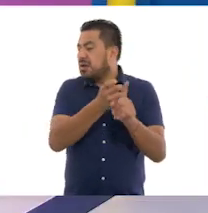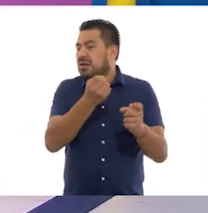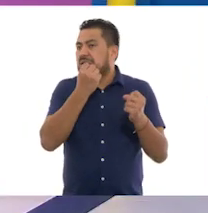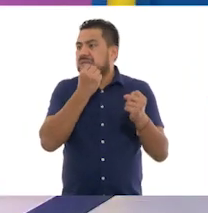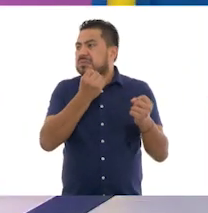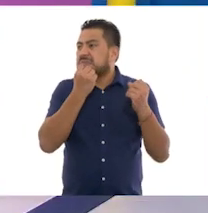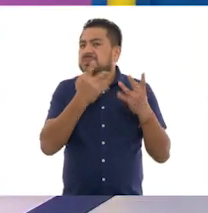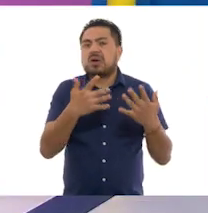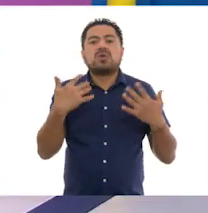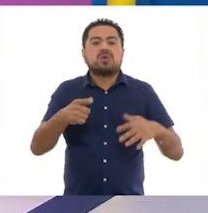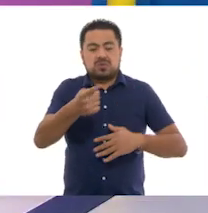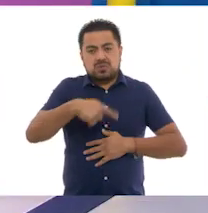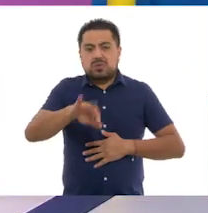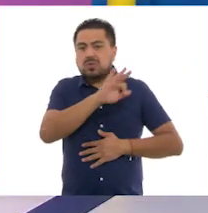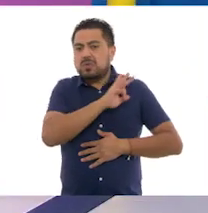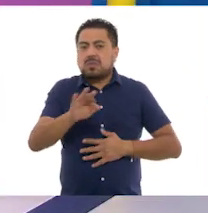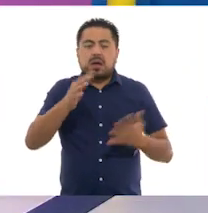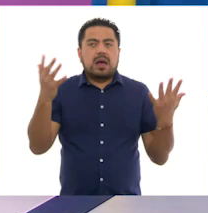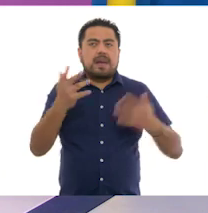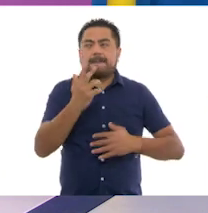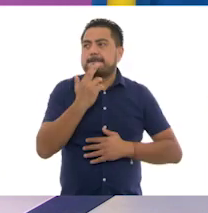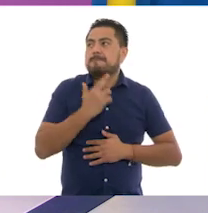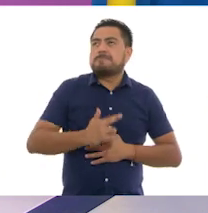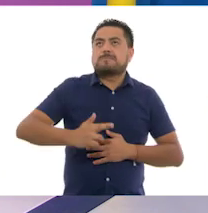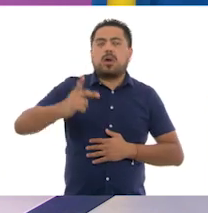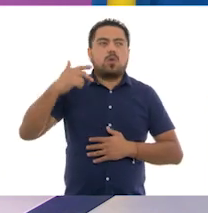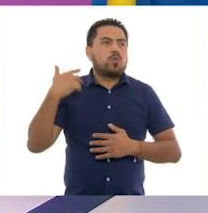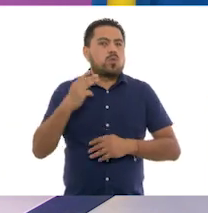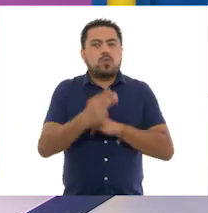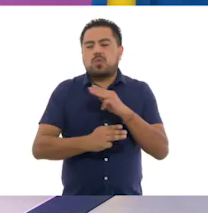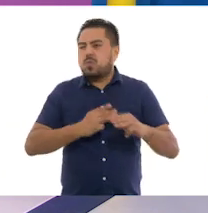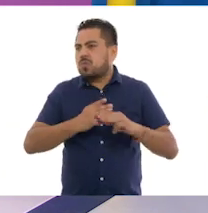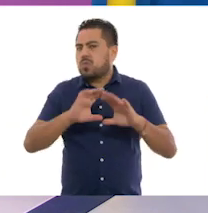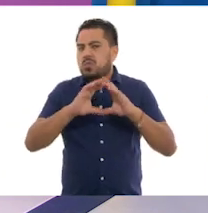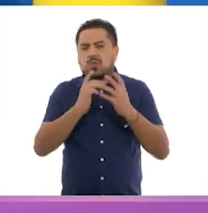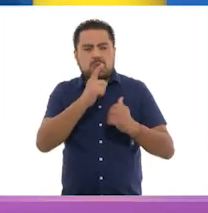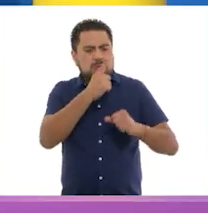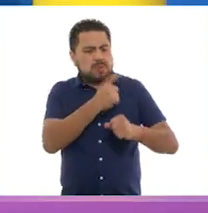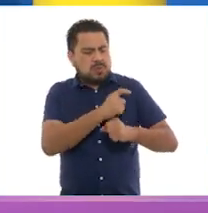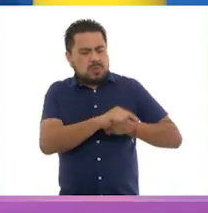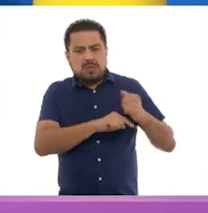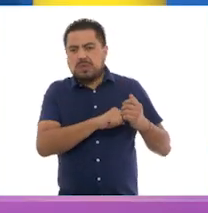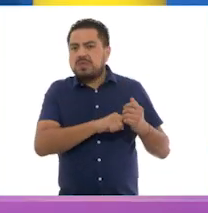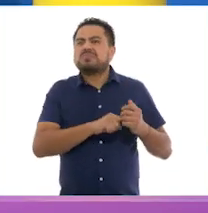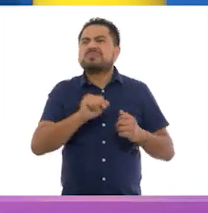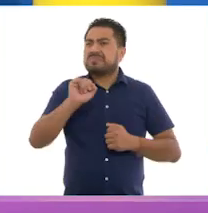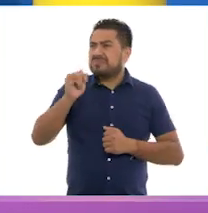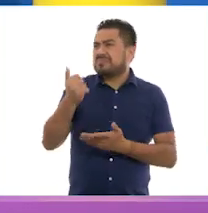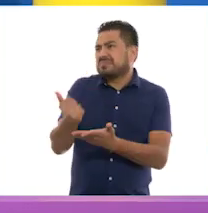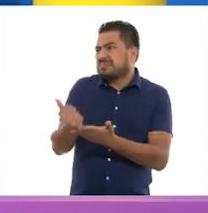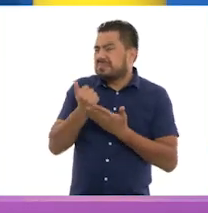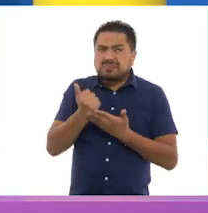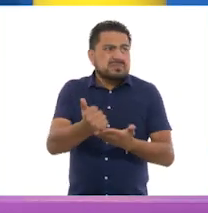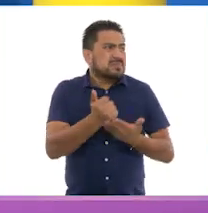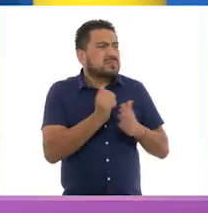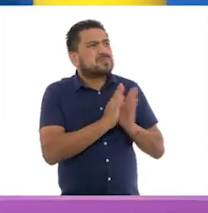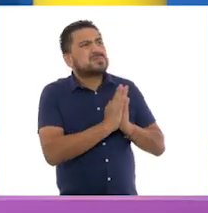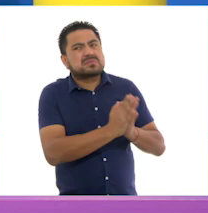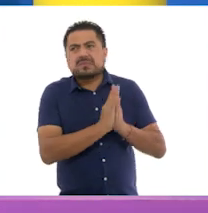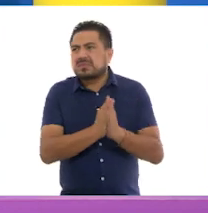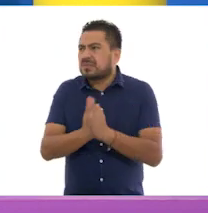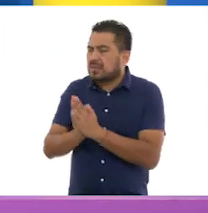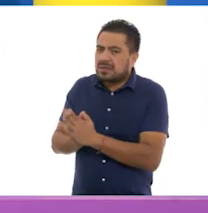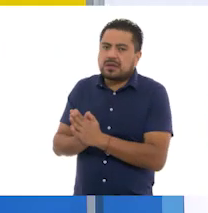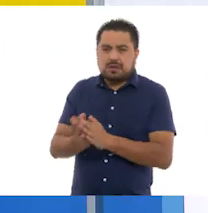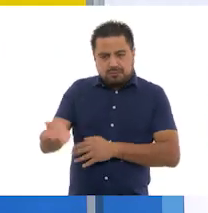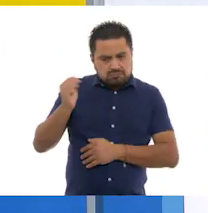Y sin duda podrás llegar a ser el mejor astronauta del mundo, ya lo verás. Estoy seguro. ¿Verdad que sí? ¿Me van a ayudar? Sí, ¿verdad? Por favor.